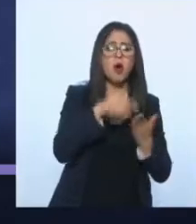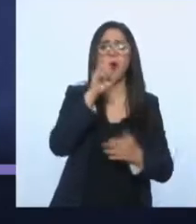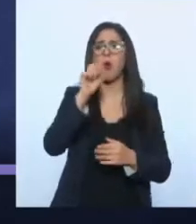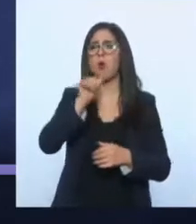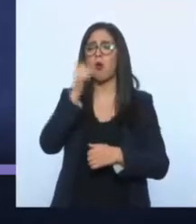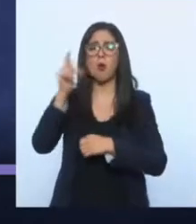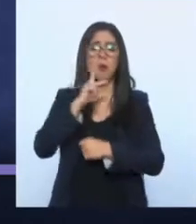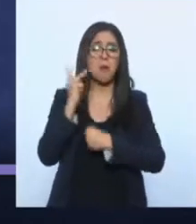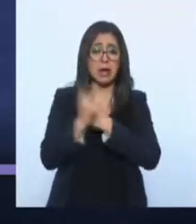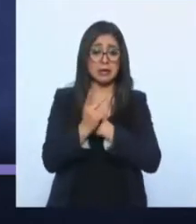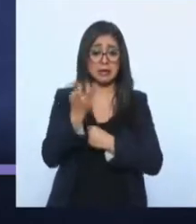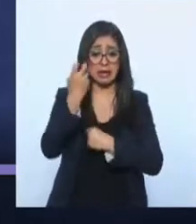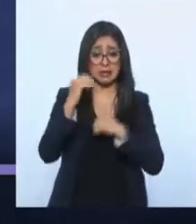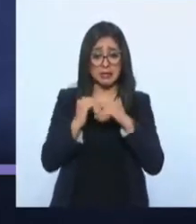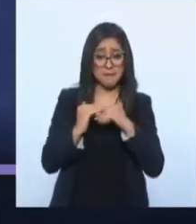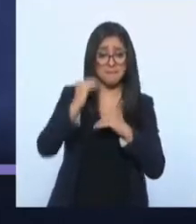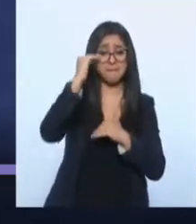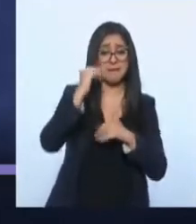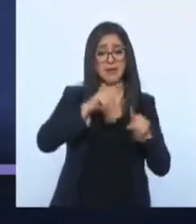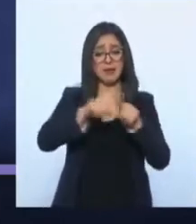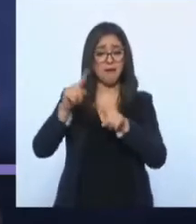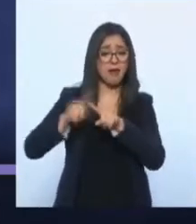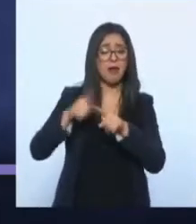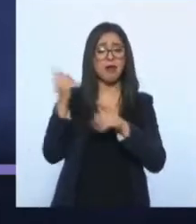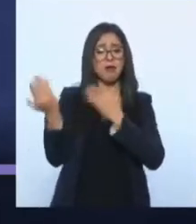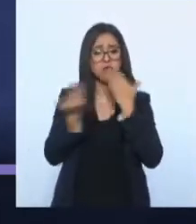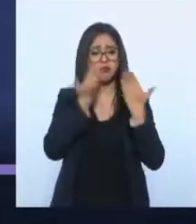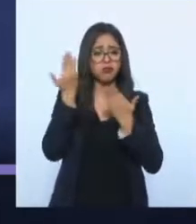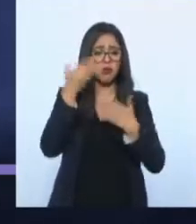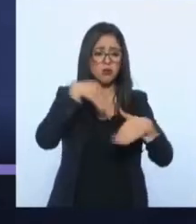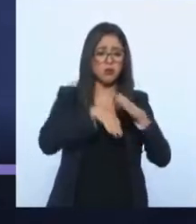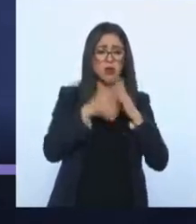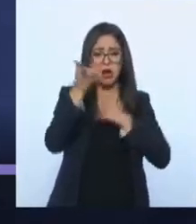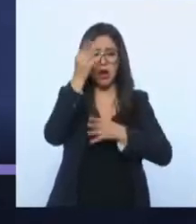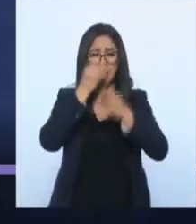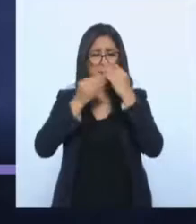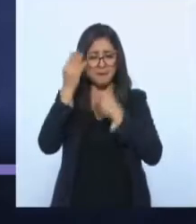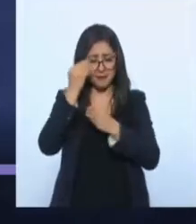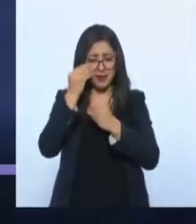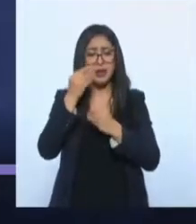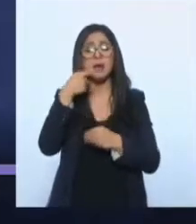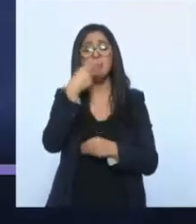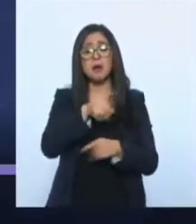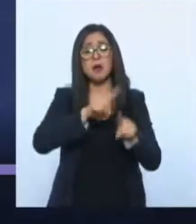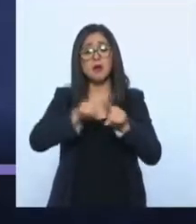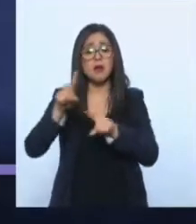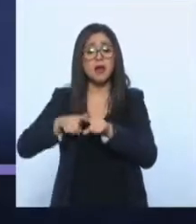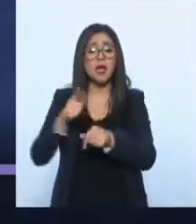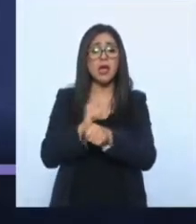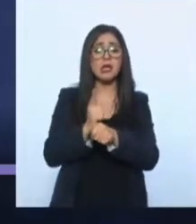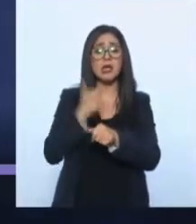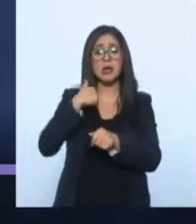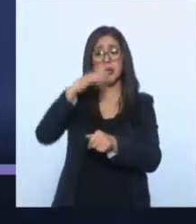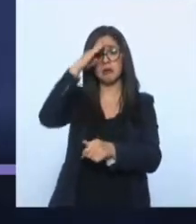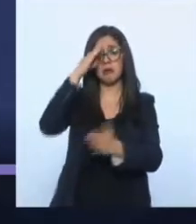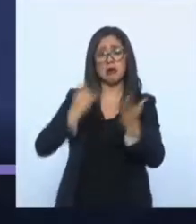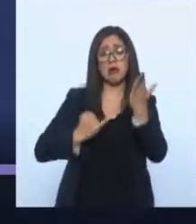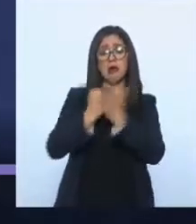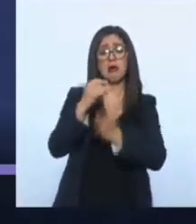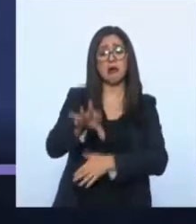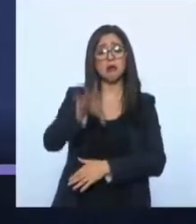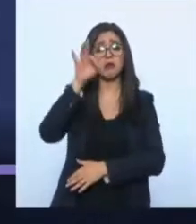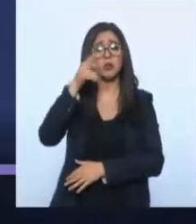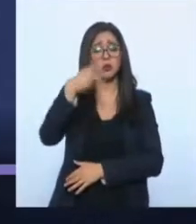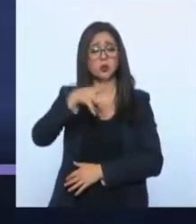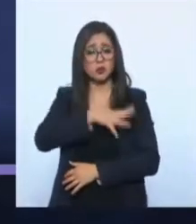son los que llegan a elevar el costo de cada carrera. Y va a depender mucho de cada carrera que elijan los hijos, y pues